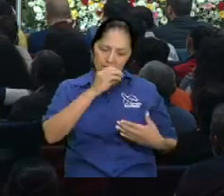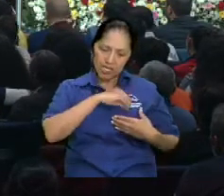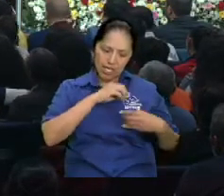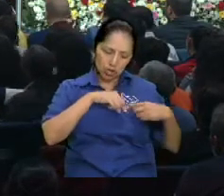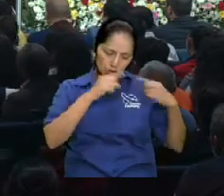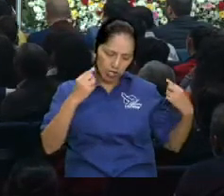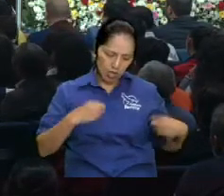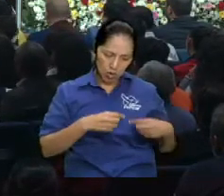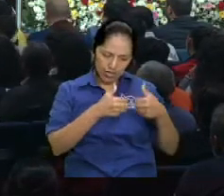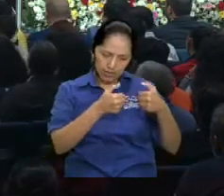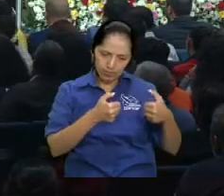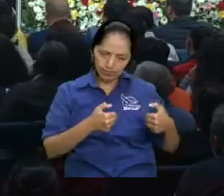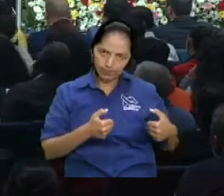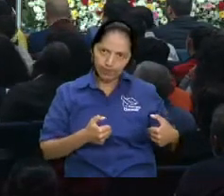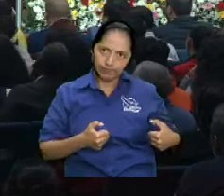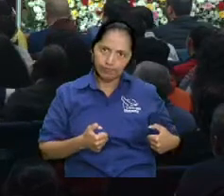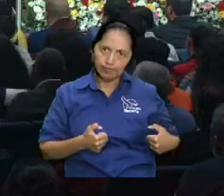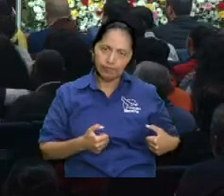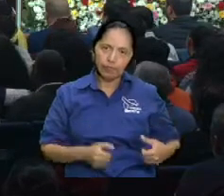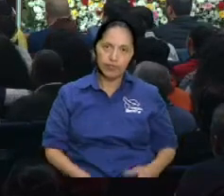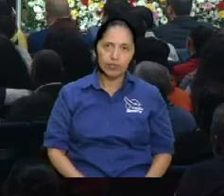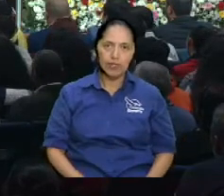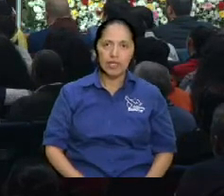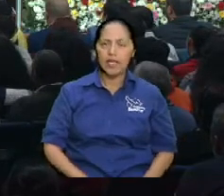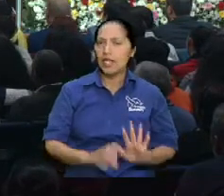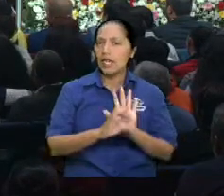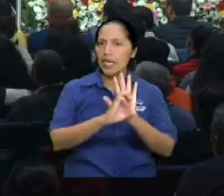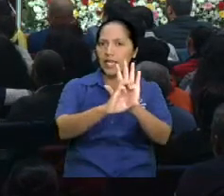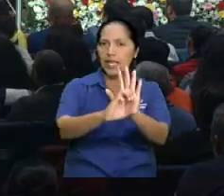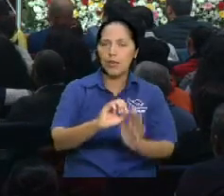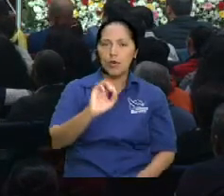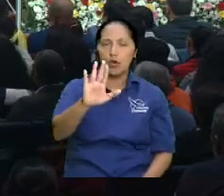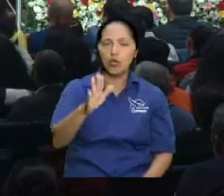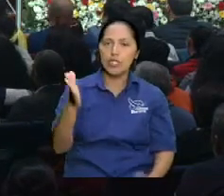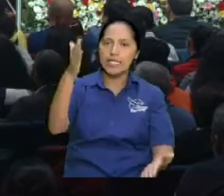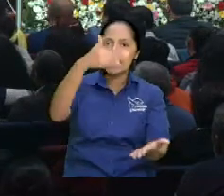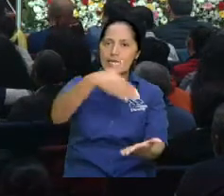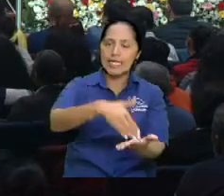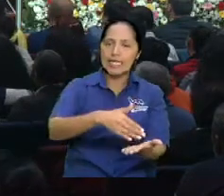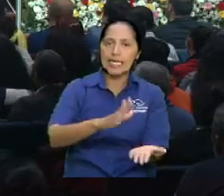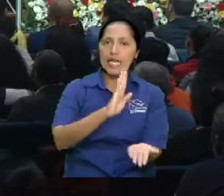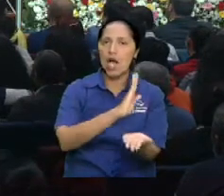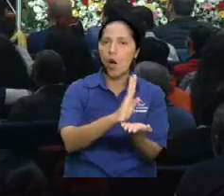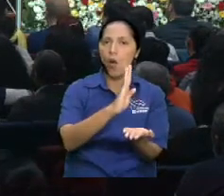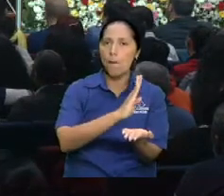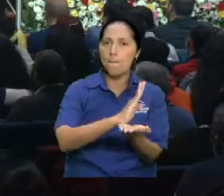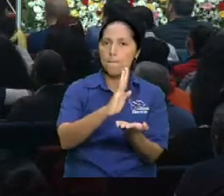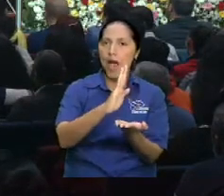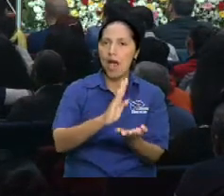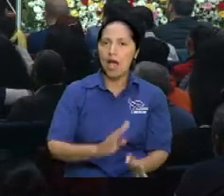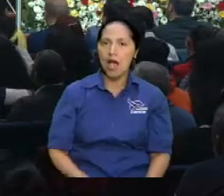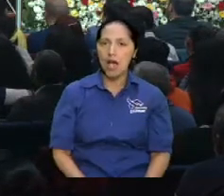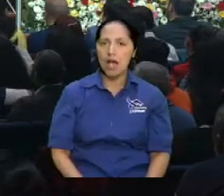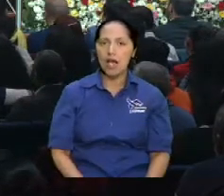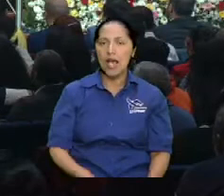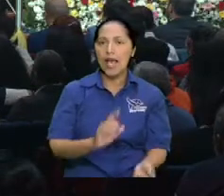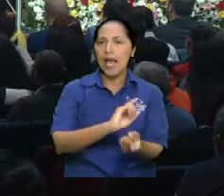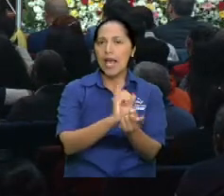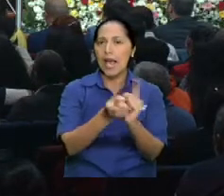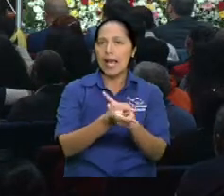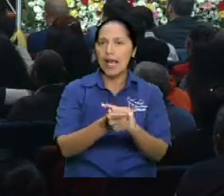Usted llega a un banco y a cambiar un cheque y por casualidad esa vez la cajera se